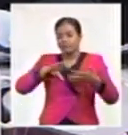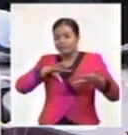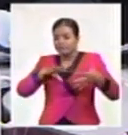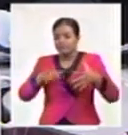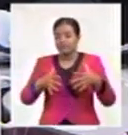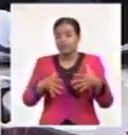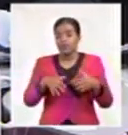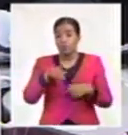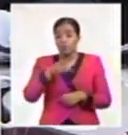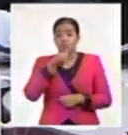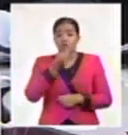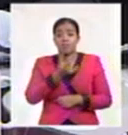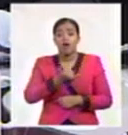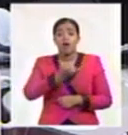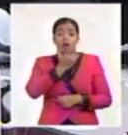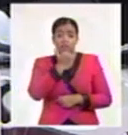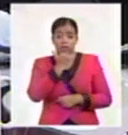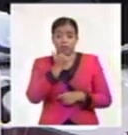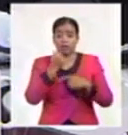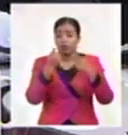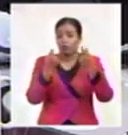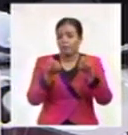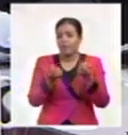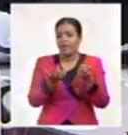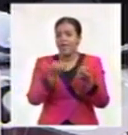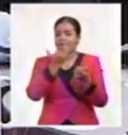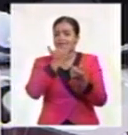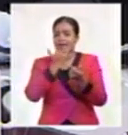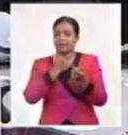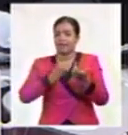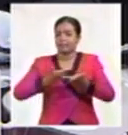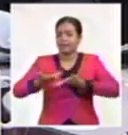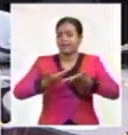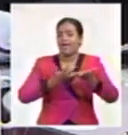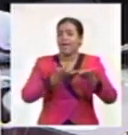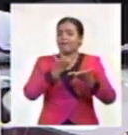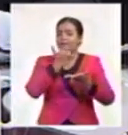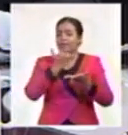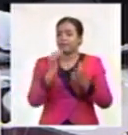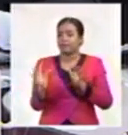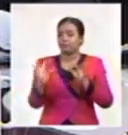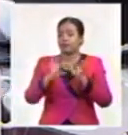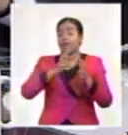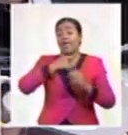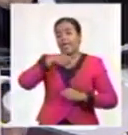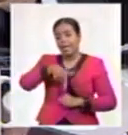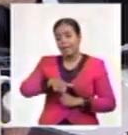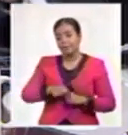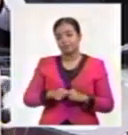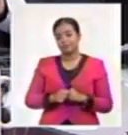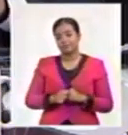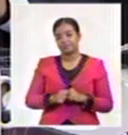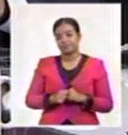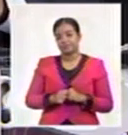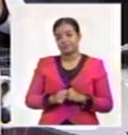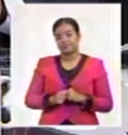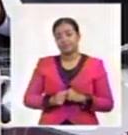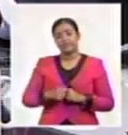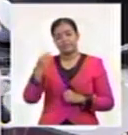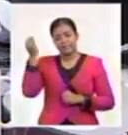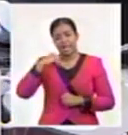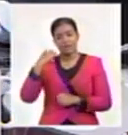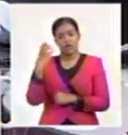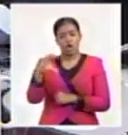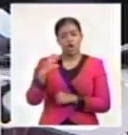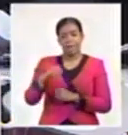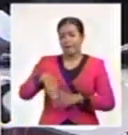en muchos ámbitos, incluido la integración. Y uno de ellos es la paz en Colombia, que está en una situación ahora,